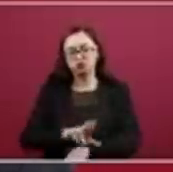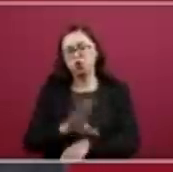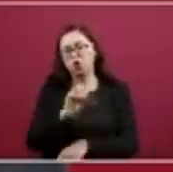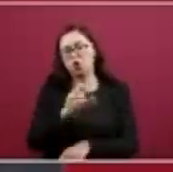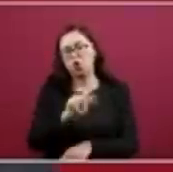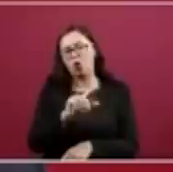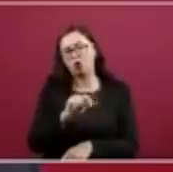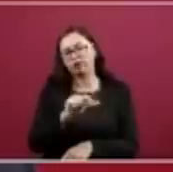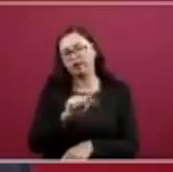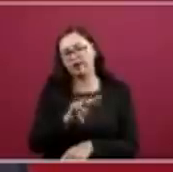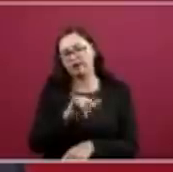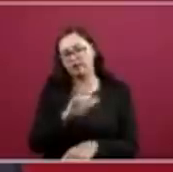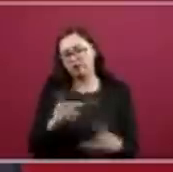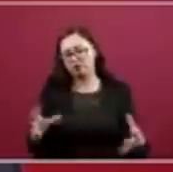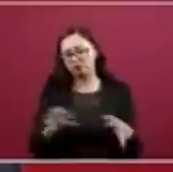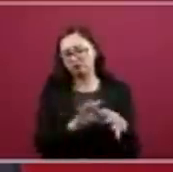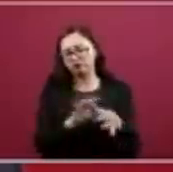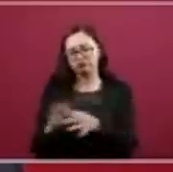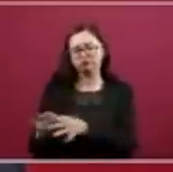están